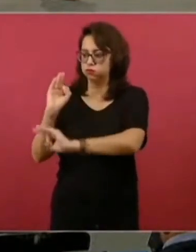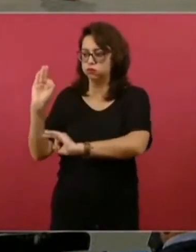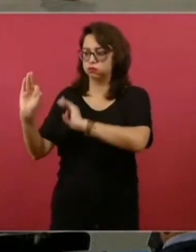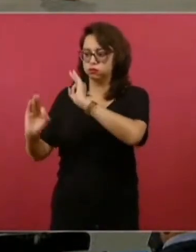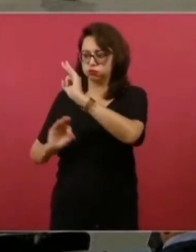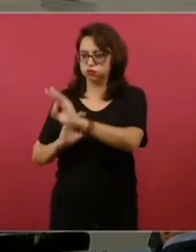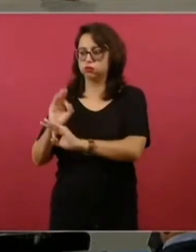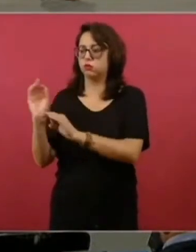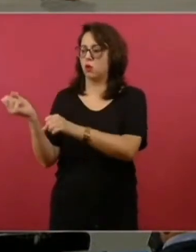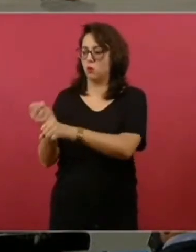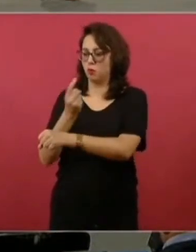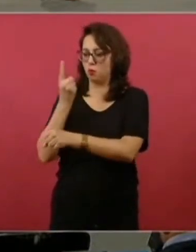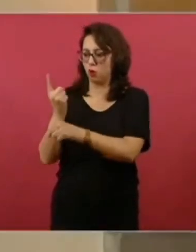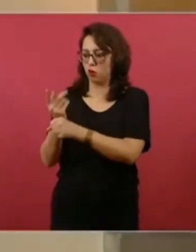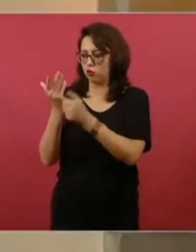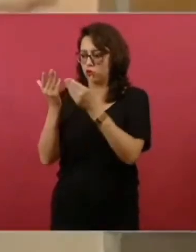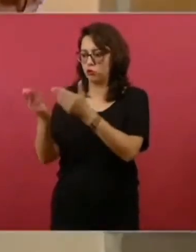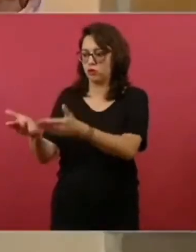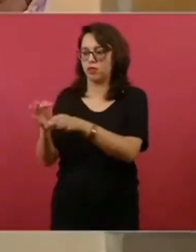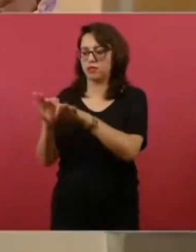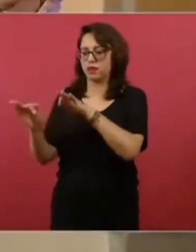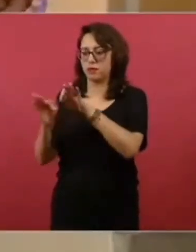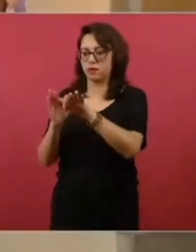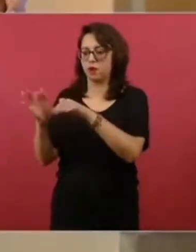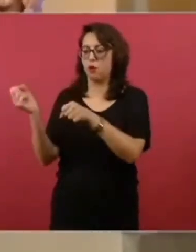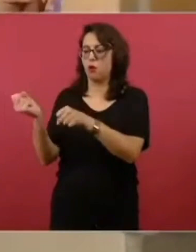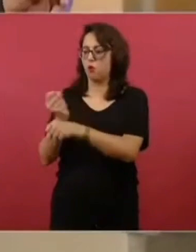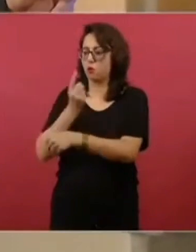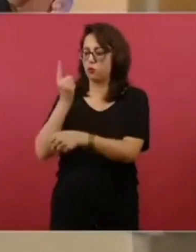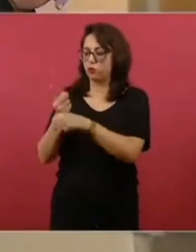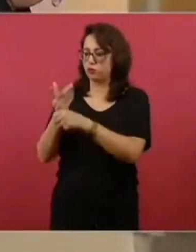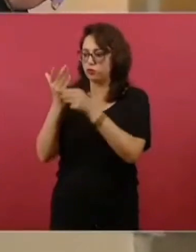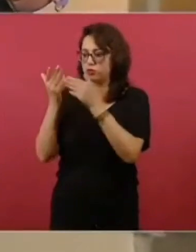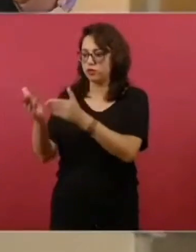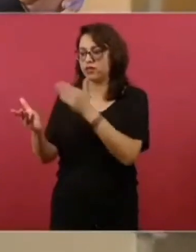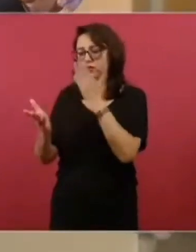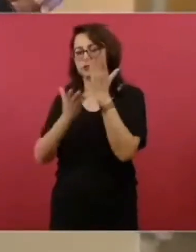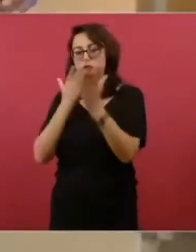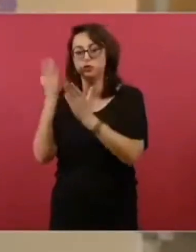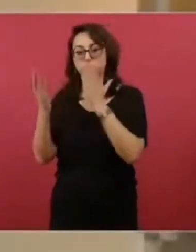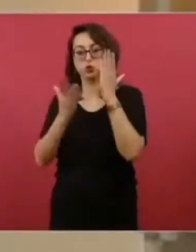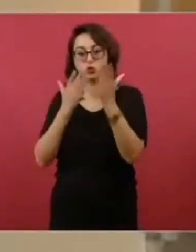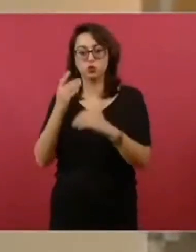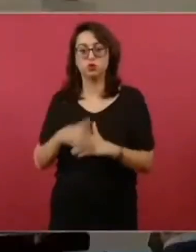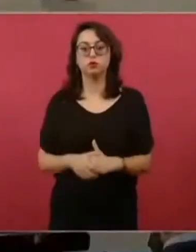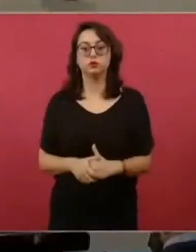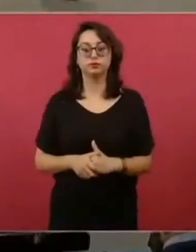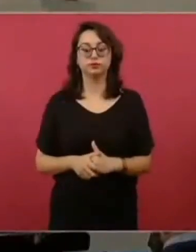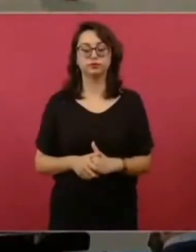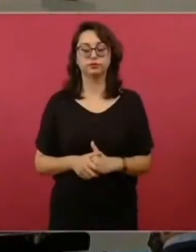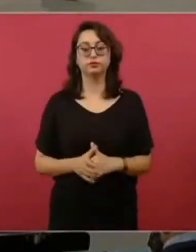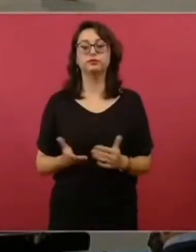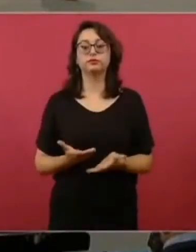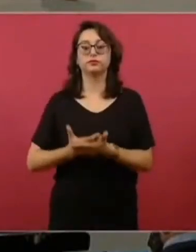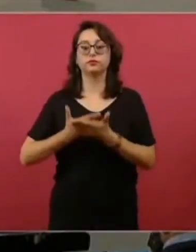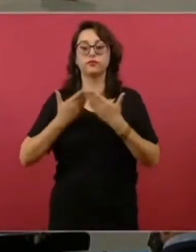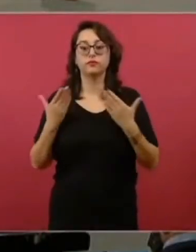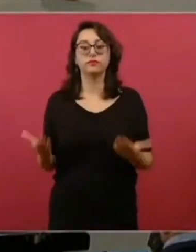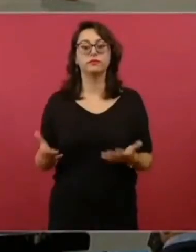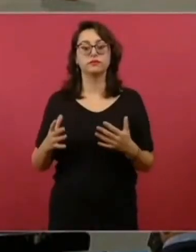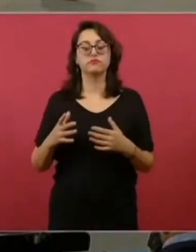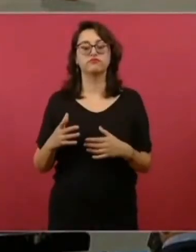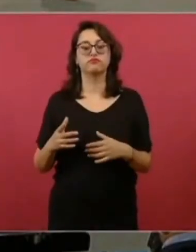Con empleo y con estudio. ¿Por qué no pones el de los sexenios?